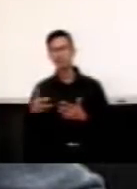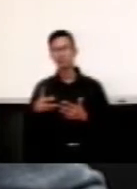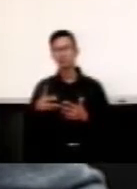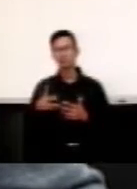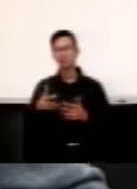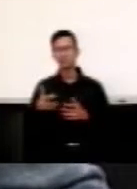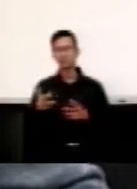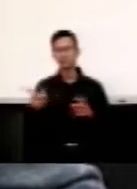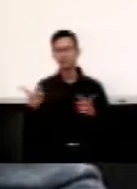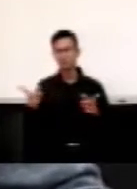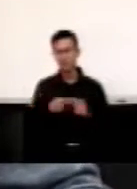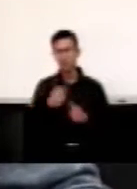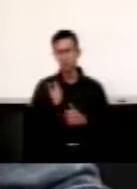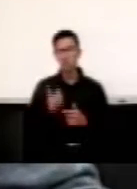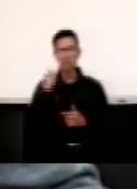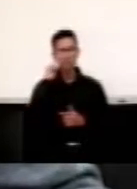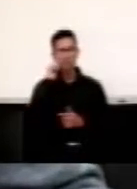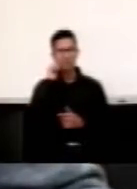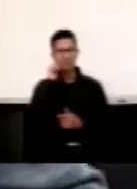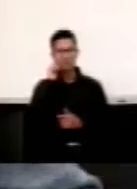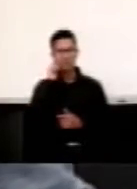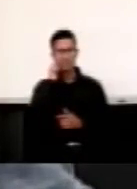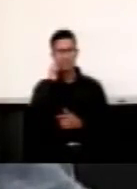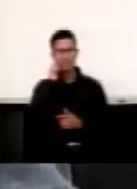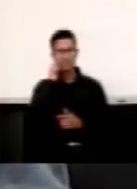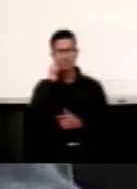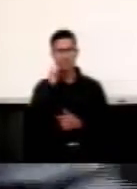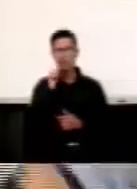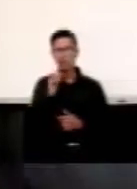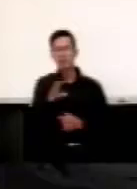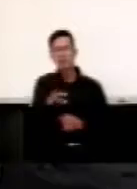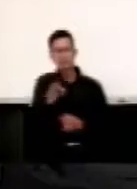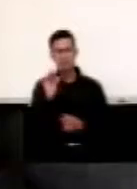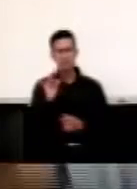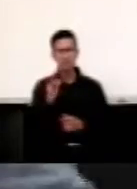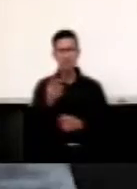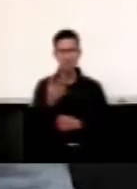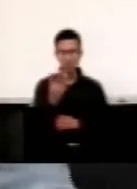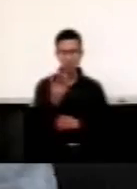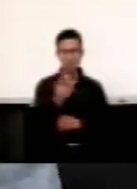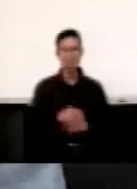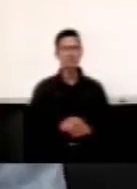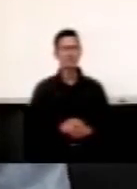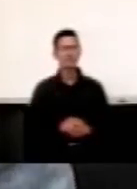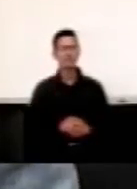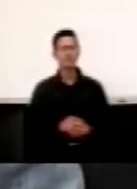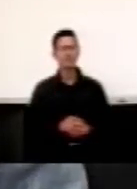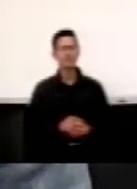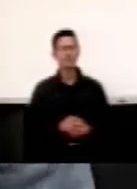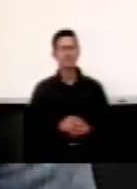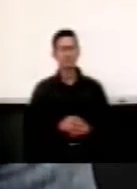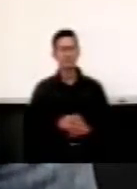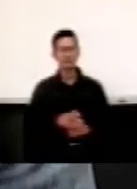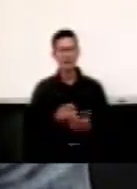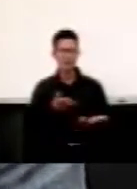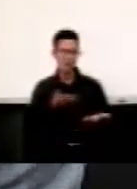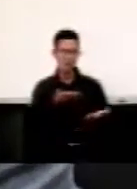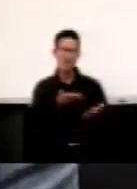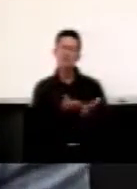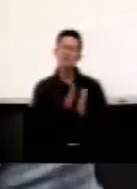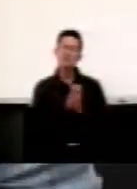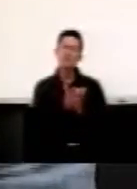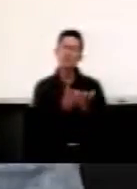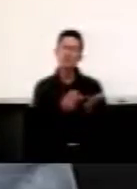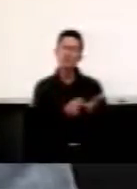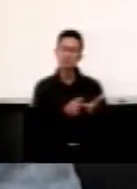dividir mis comentarios en cuatro. La primera, la virtud de la obra, ¿no? El rol que tienen los